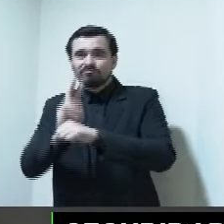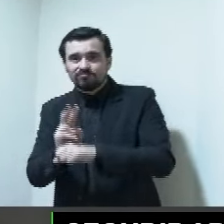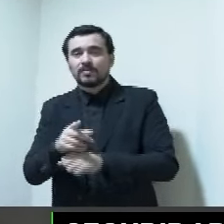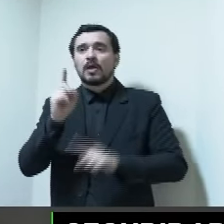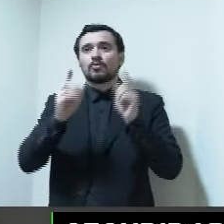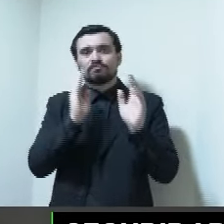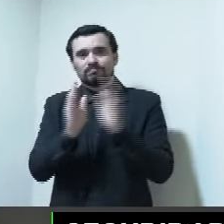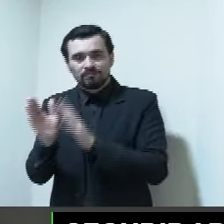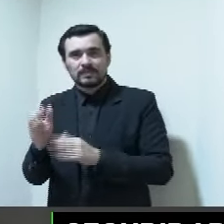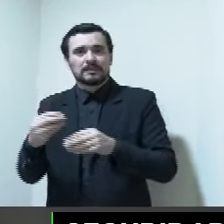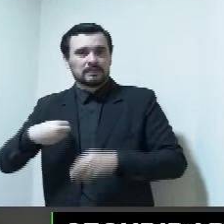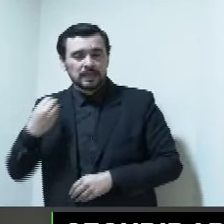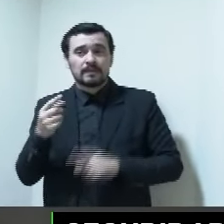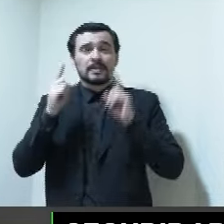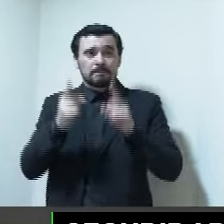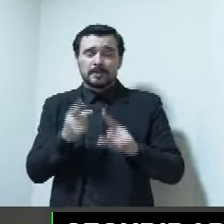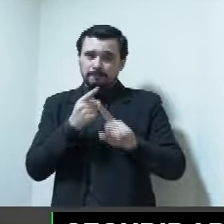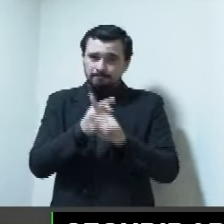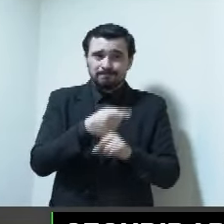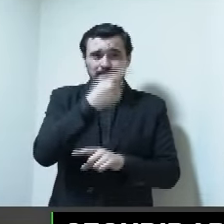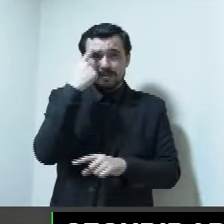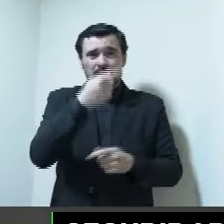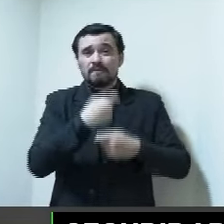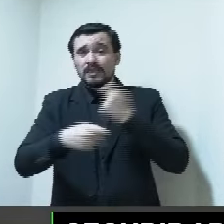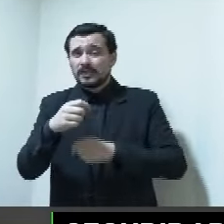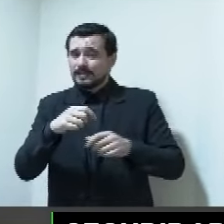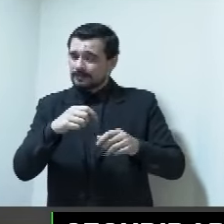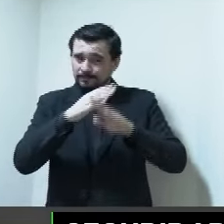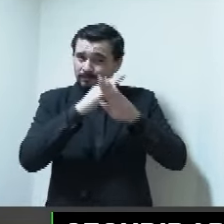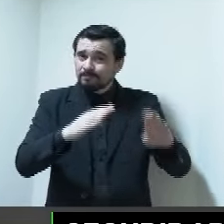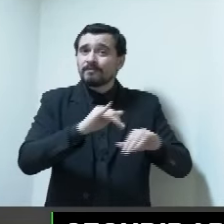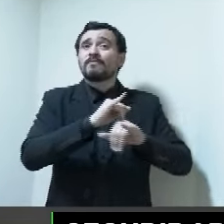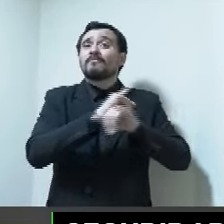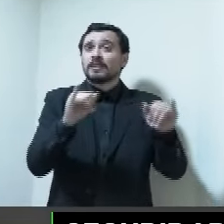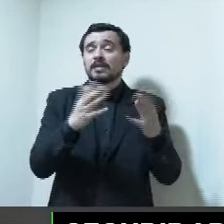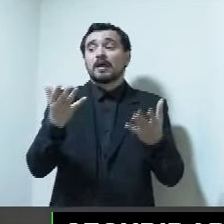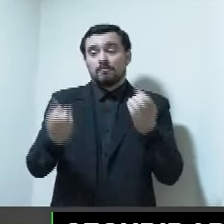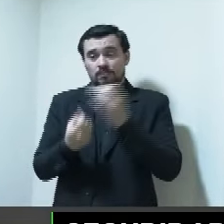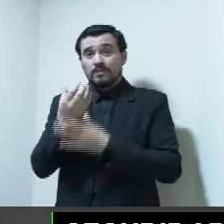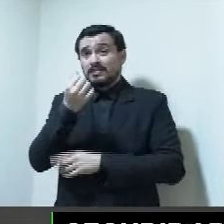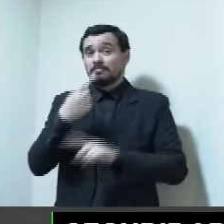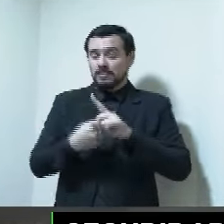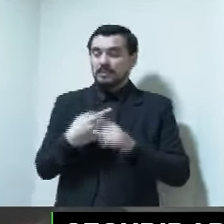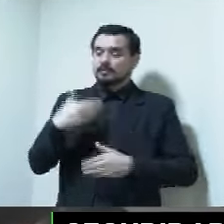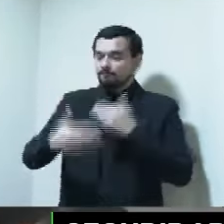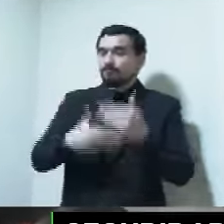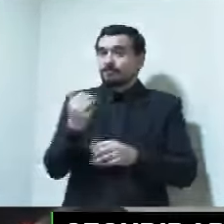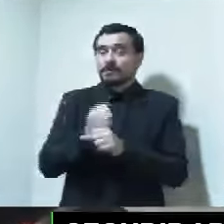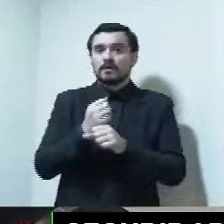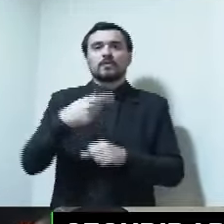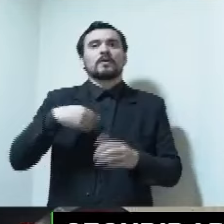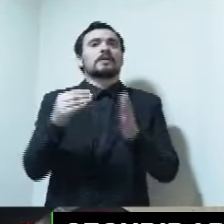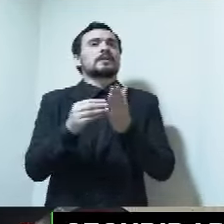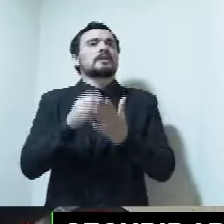rehabilitación y combate al tráfico, donde se han llevado adelante varias iniciativas en estos 6 meses. Realizamos